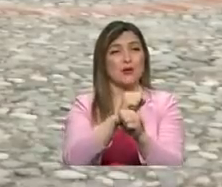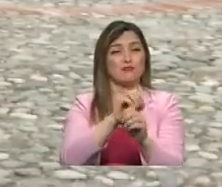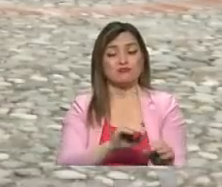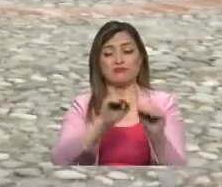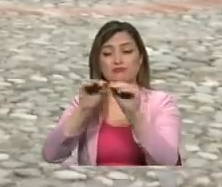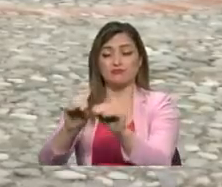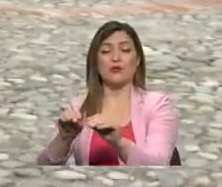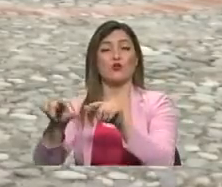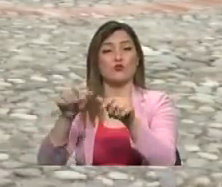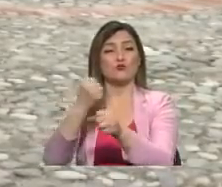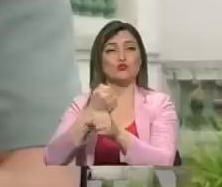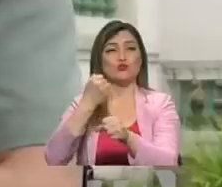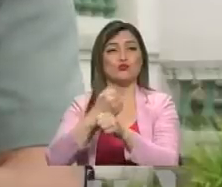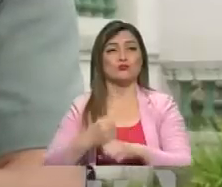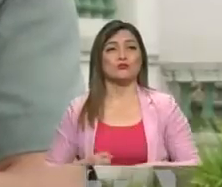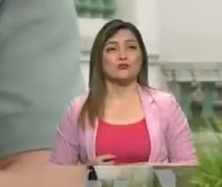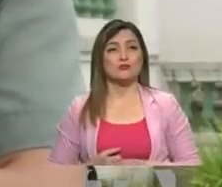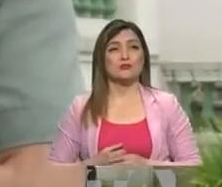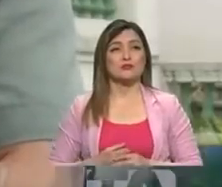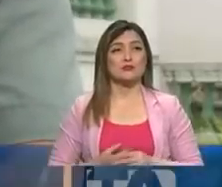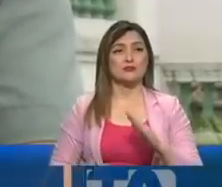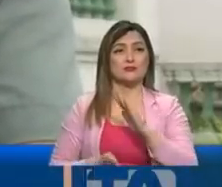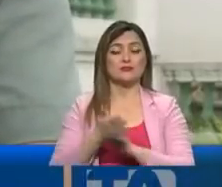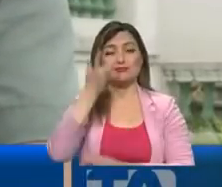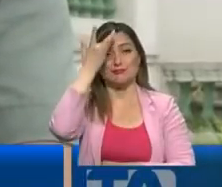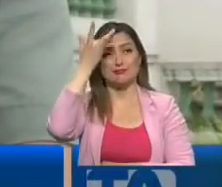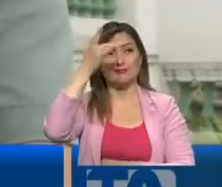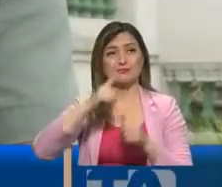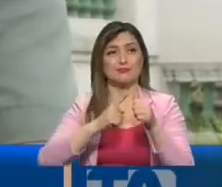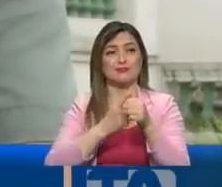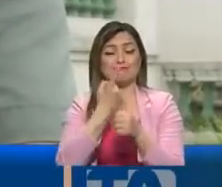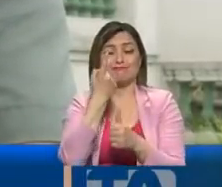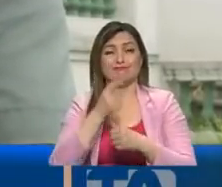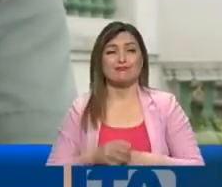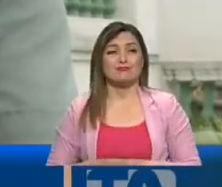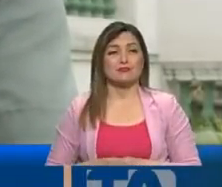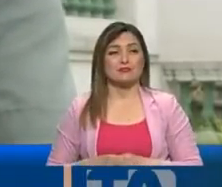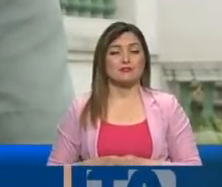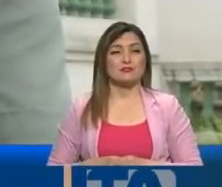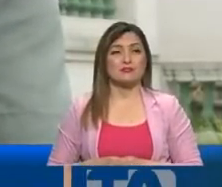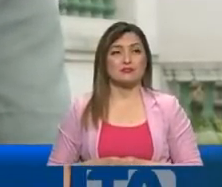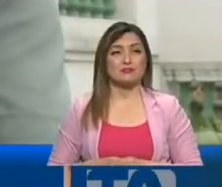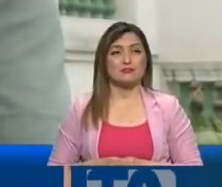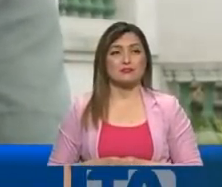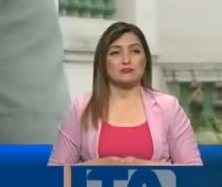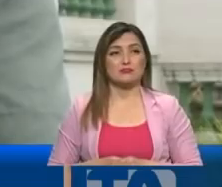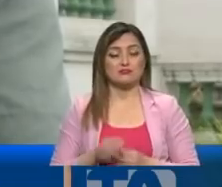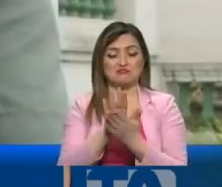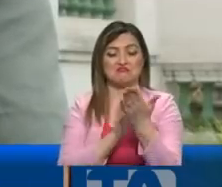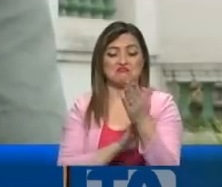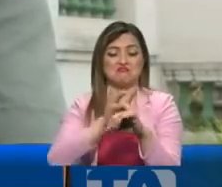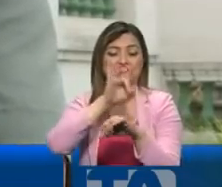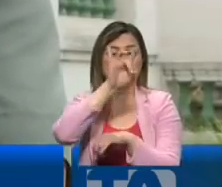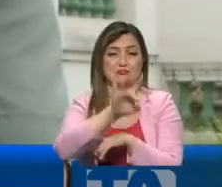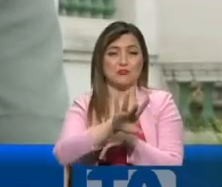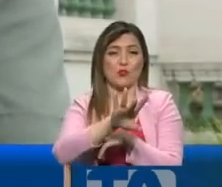lugar para seguir trabajando. Salimos porque primero hubo una desidia, un abandono del proyecto por parte